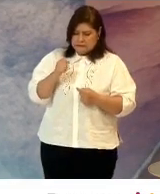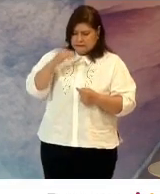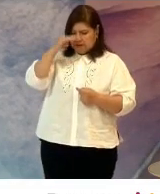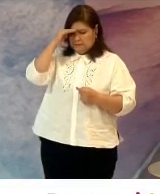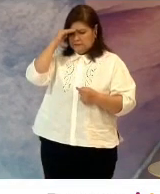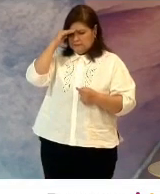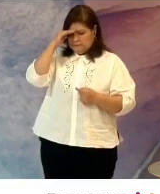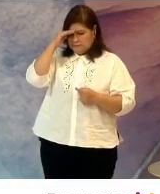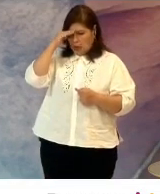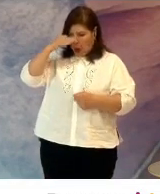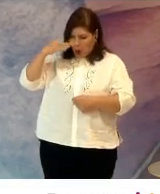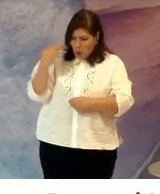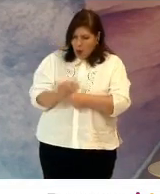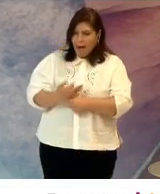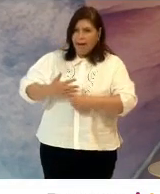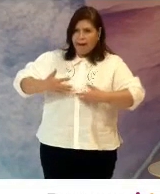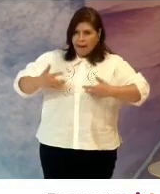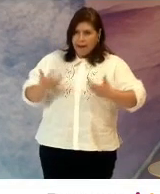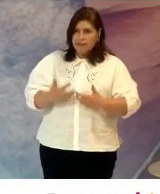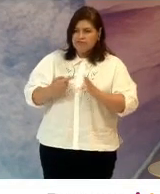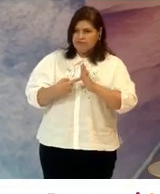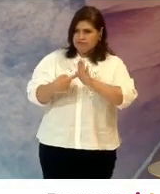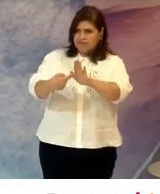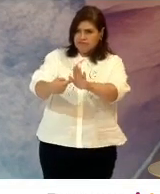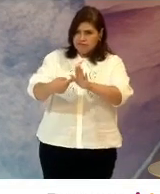mostrarnos, de acudir.